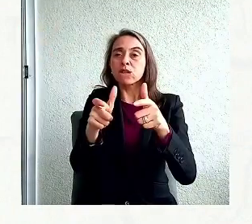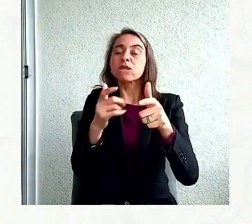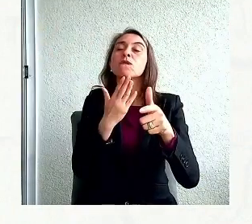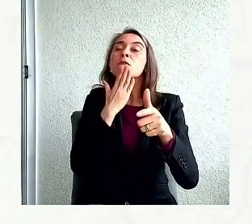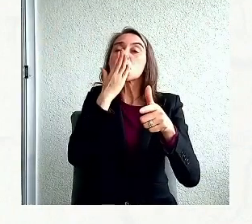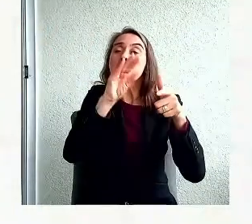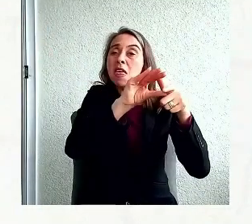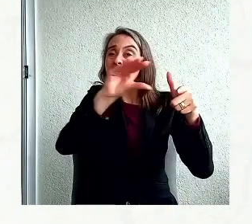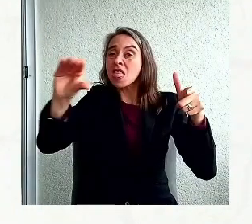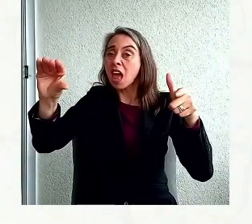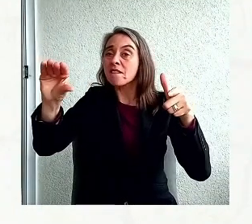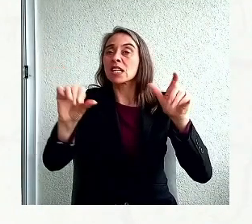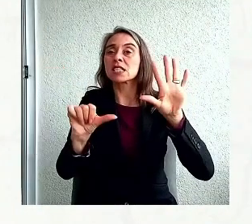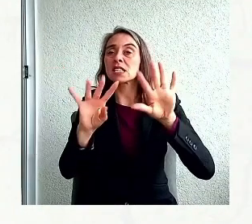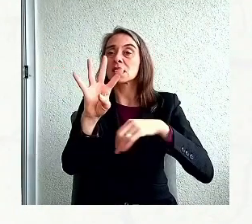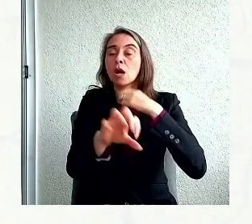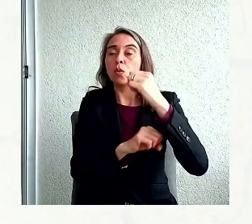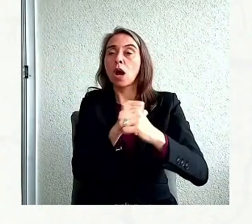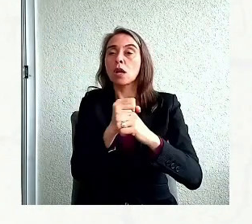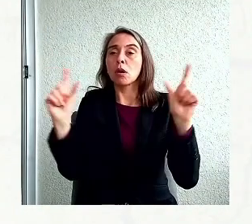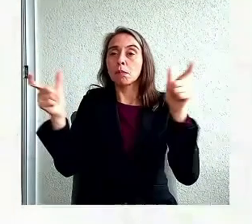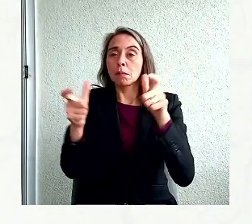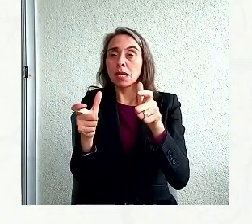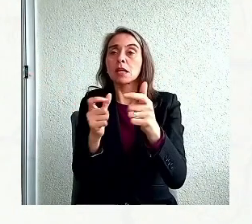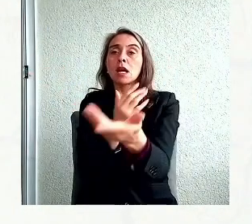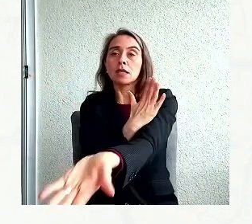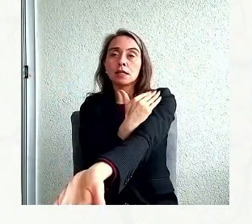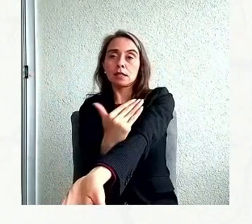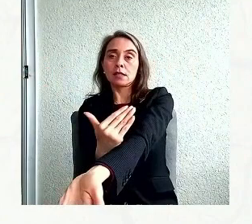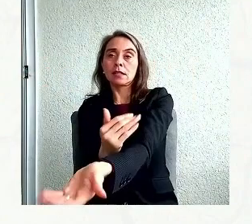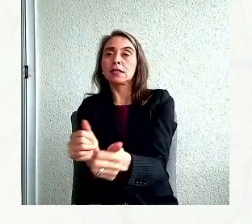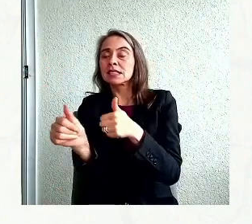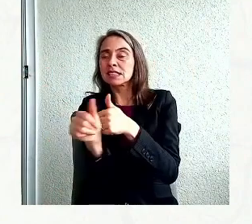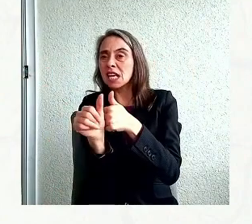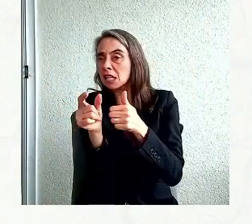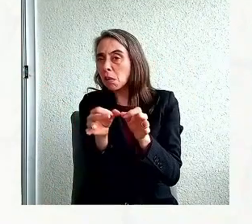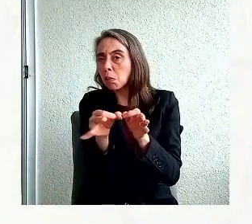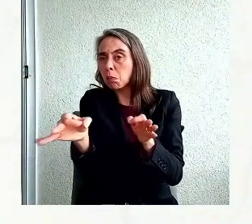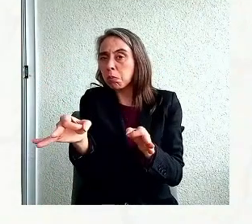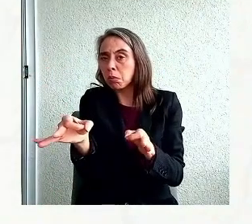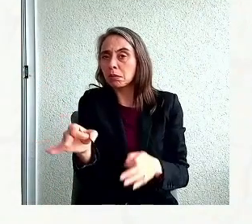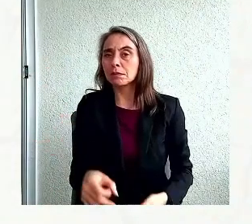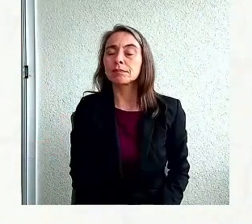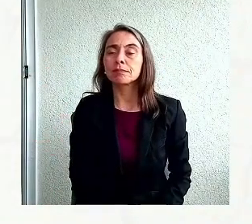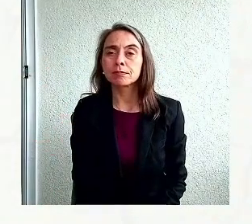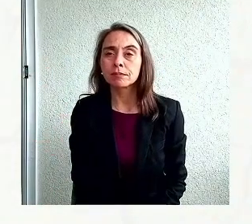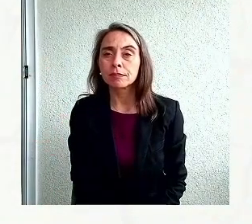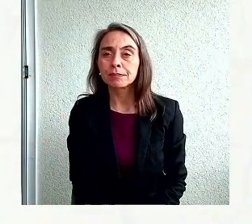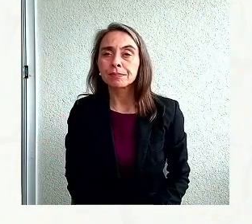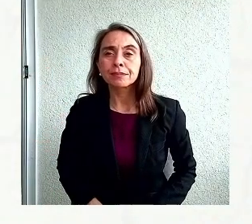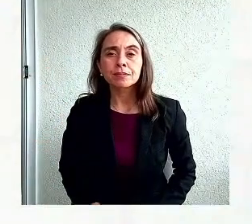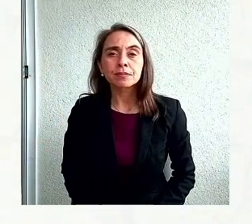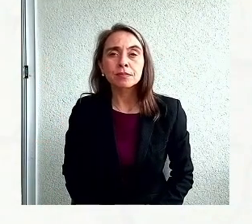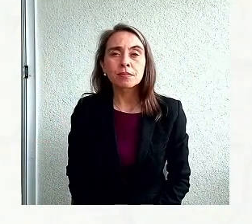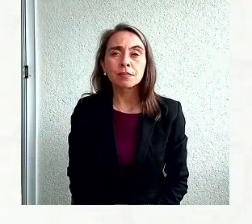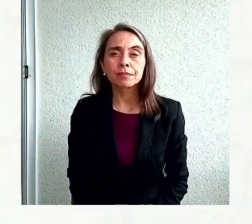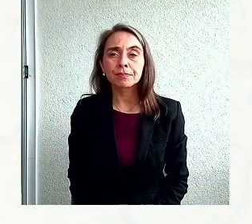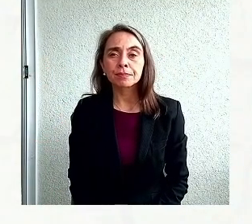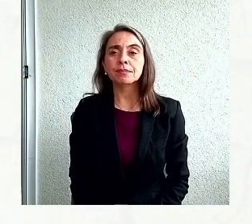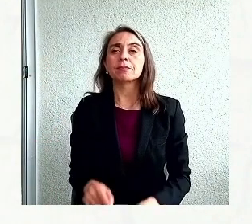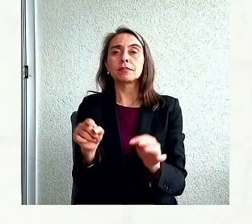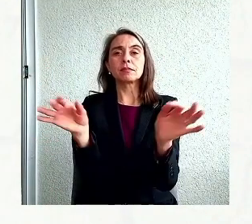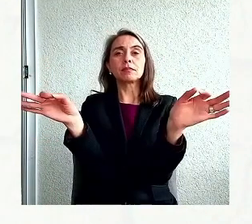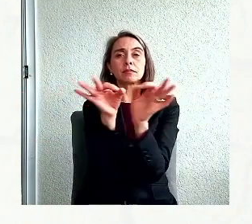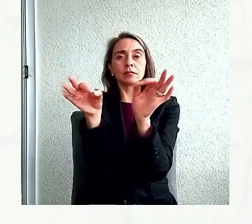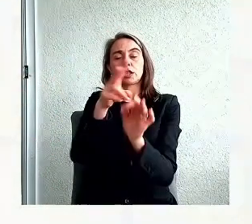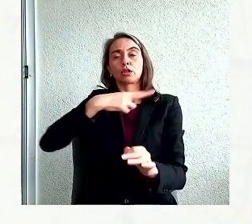Bueno, con esta, digamos, dimensión hemos estado estudiando nosotros una transecta alrededor de los Andes desde el norte, en el volcán Tupungatito, el Cerro Colorado,